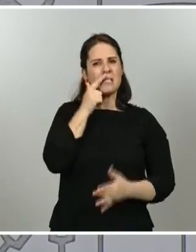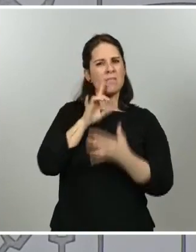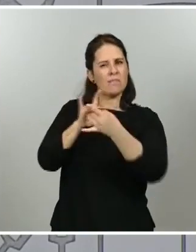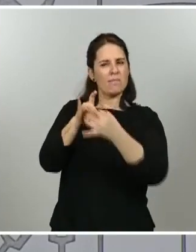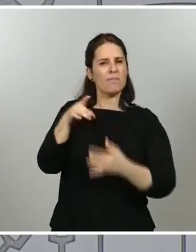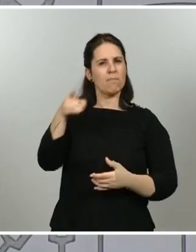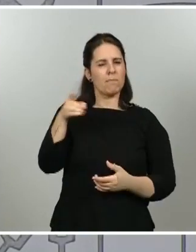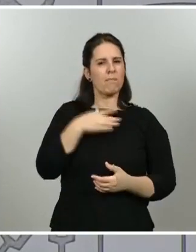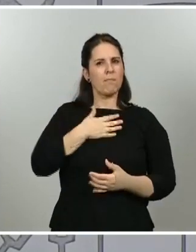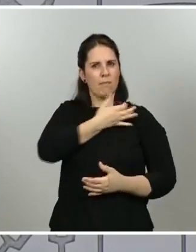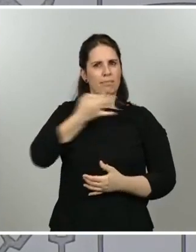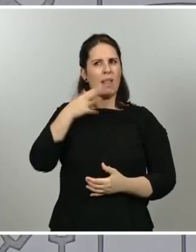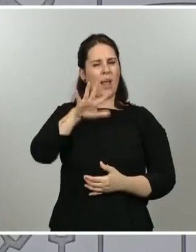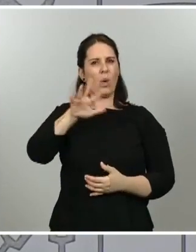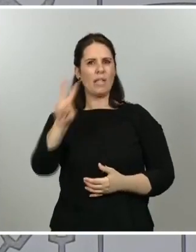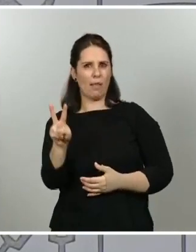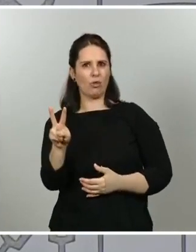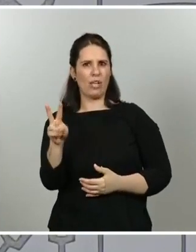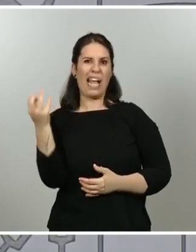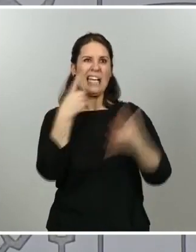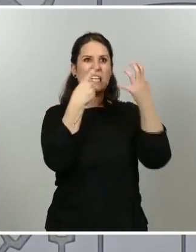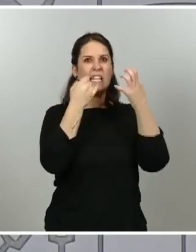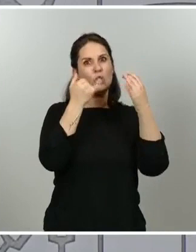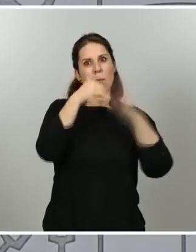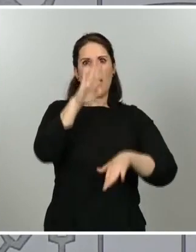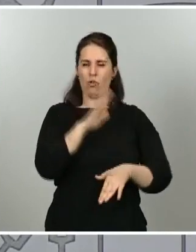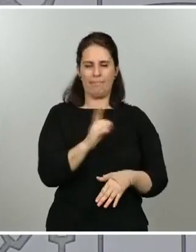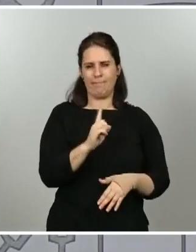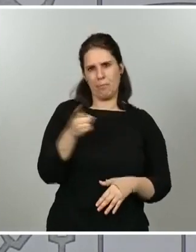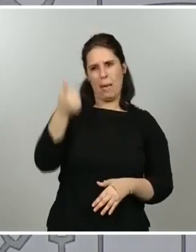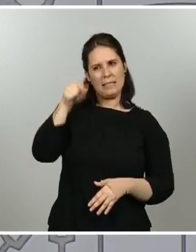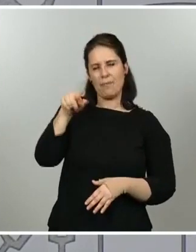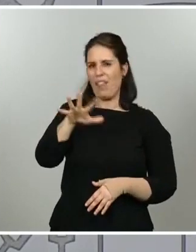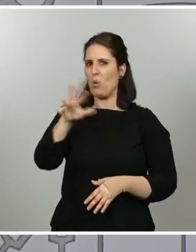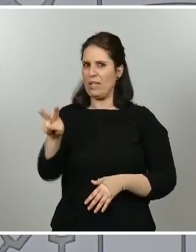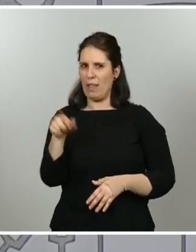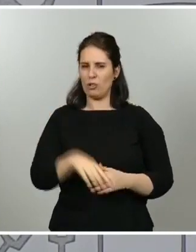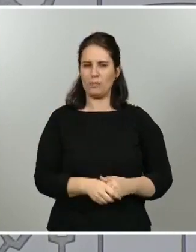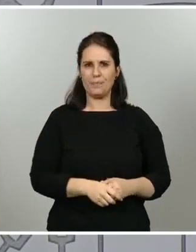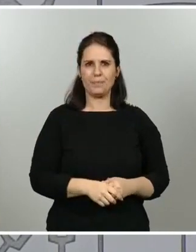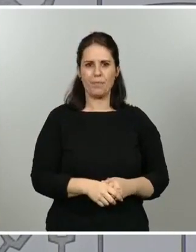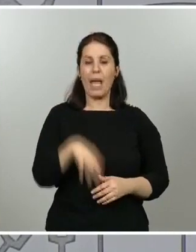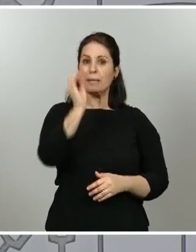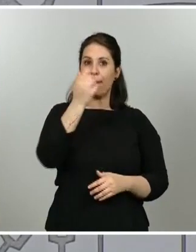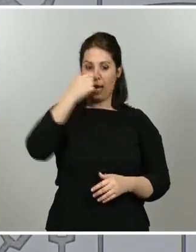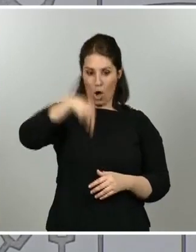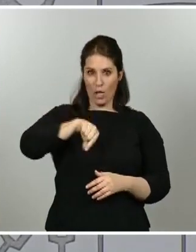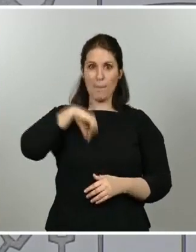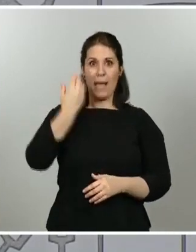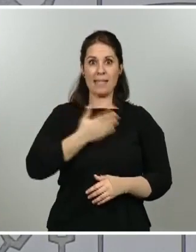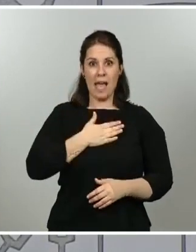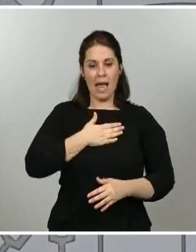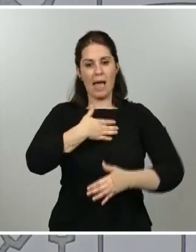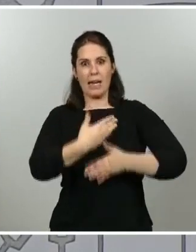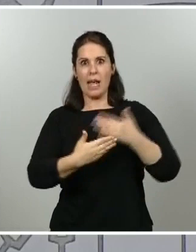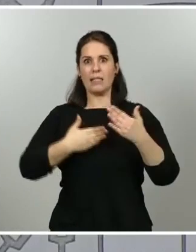nuevos casos que con la de 600 y pico. En todo caso, es verdad que entre hoy y mañana se terminará de corregir la serie de datos y, por